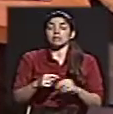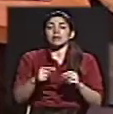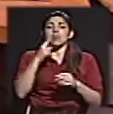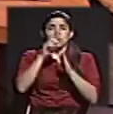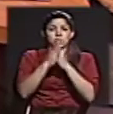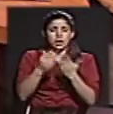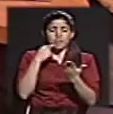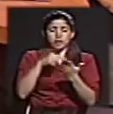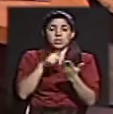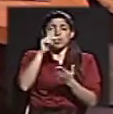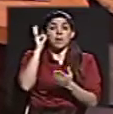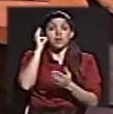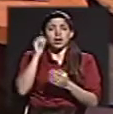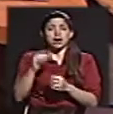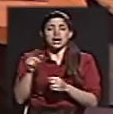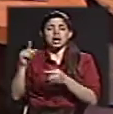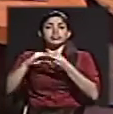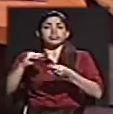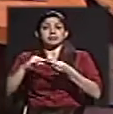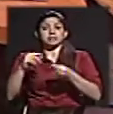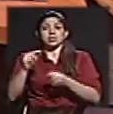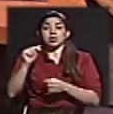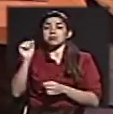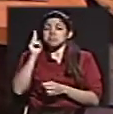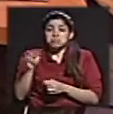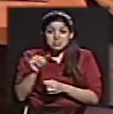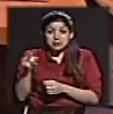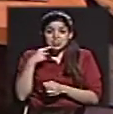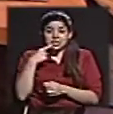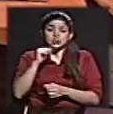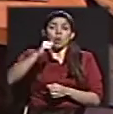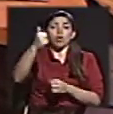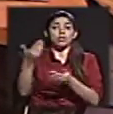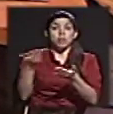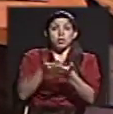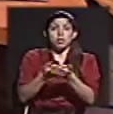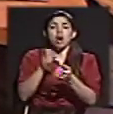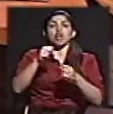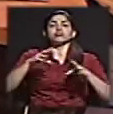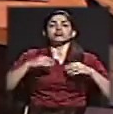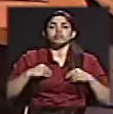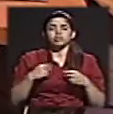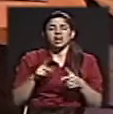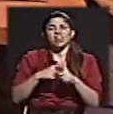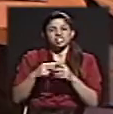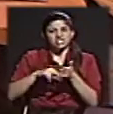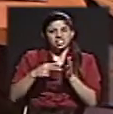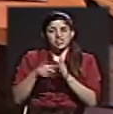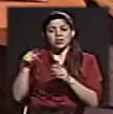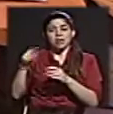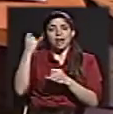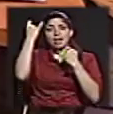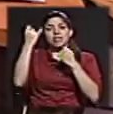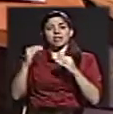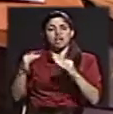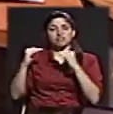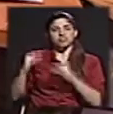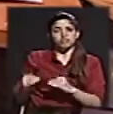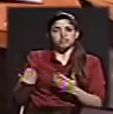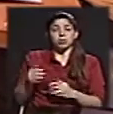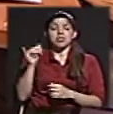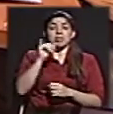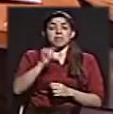que decía aquella mujer en otras palabras, y ahí sí se votaba a favor de, o sea, hay una desvalorización de los aportes de la mujer. Como también